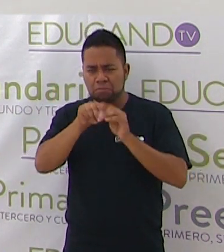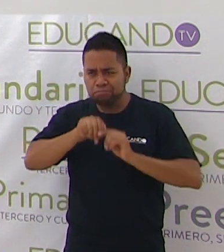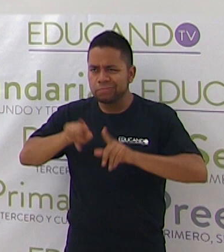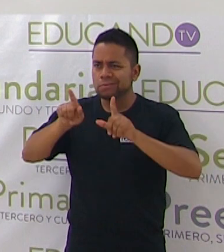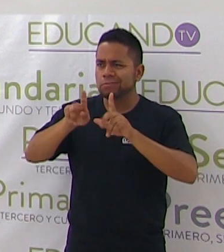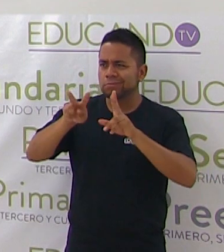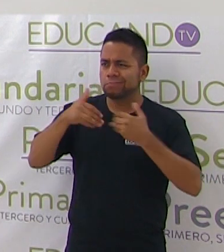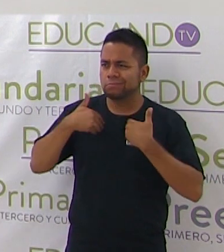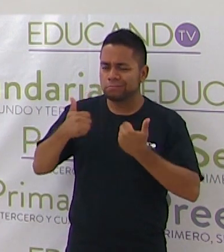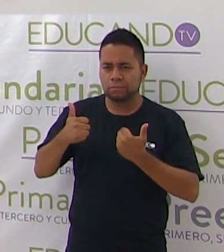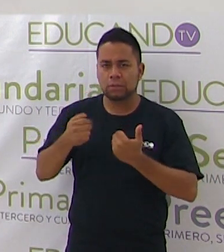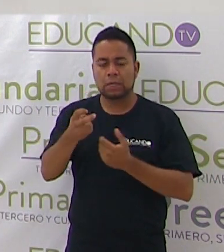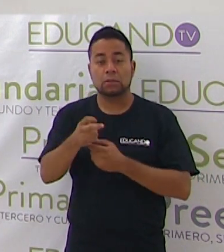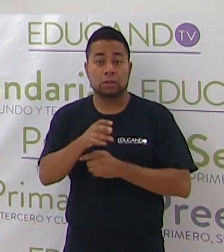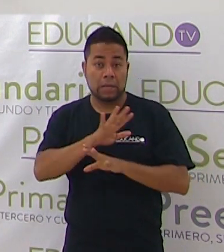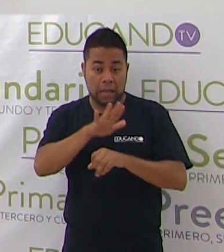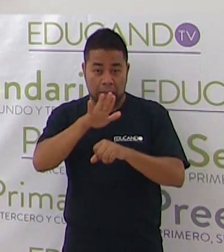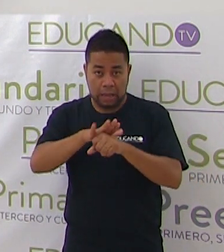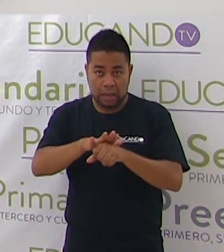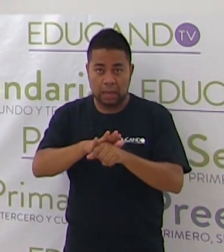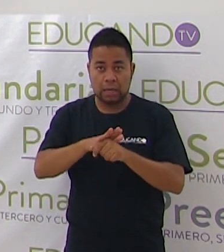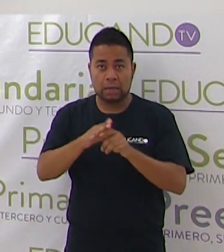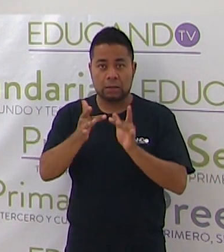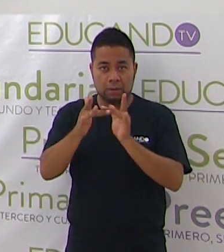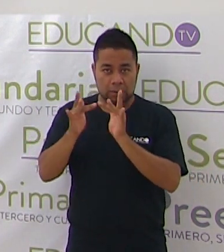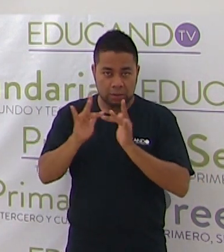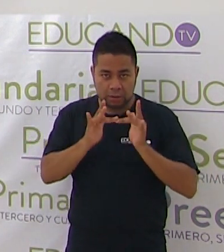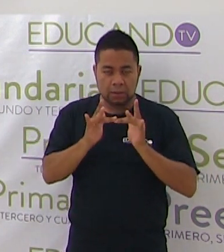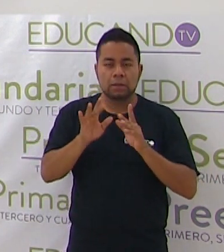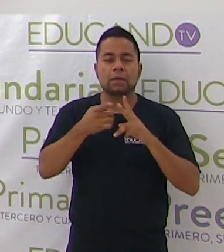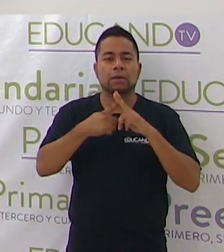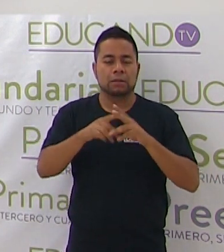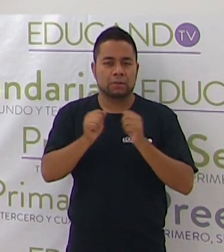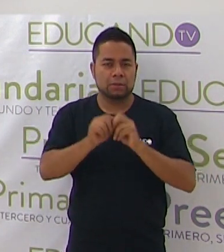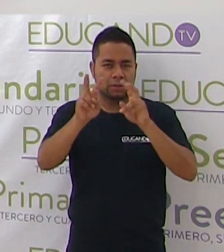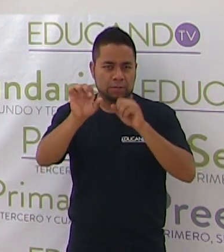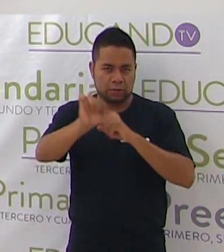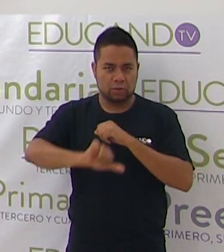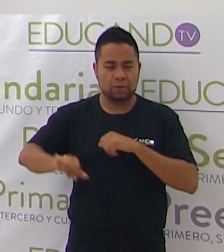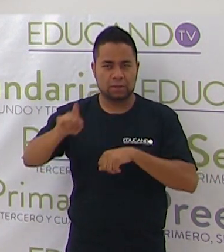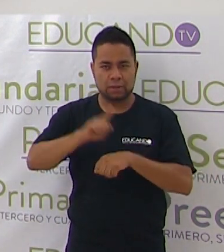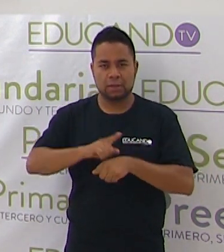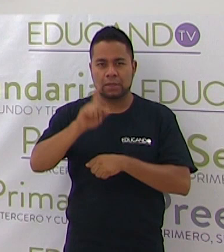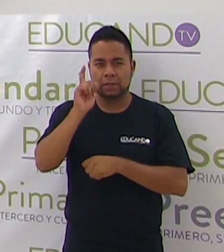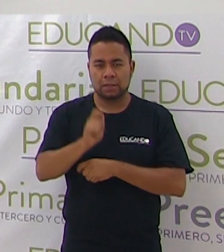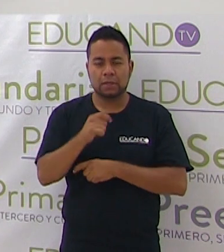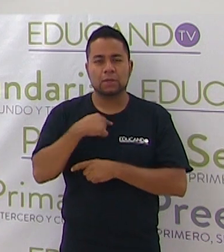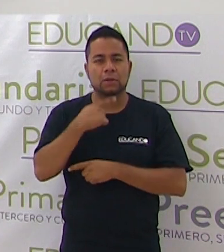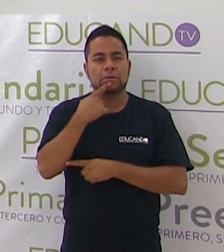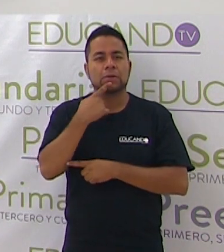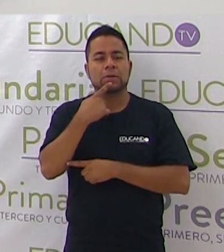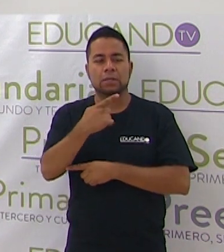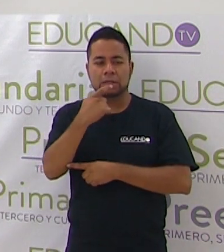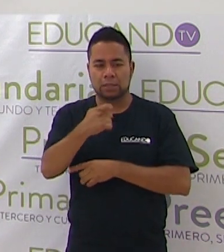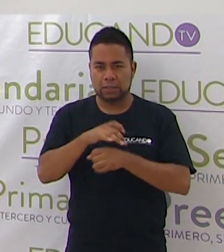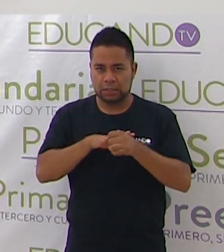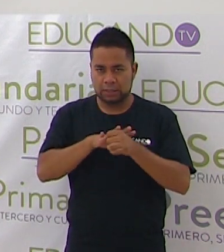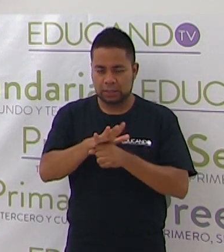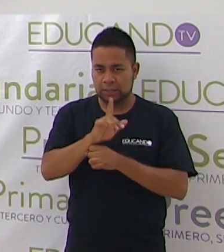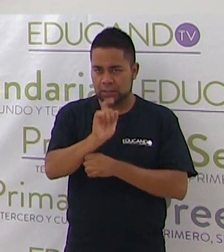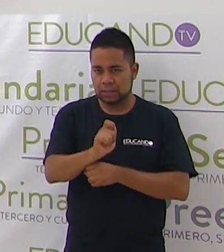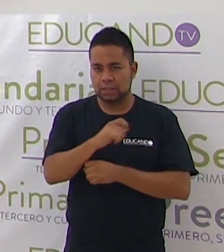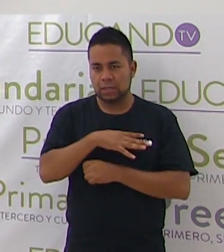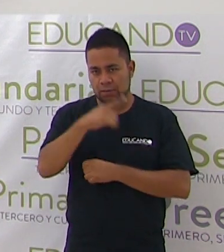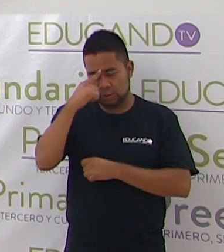las invitaciones. Entonces vamos a abordar nuestro tema del día de hoy, el cual les decía yo es